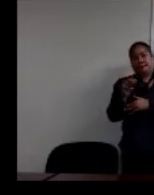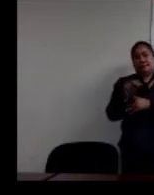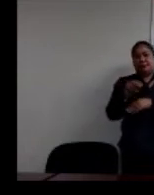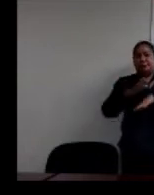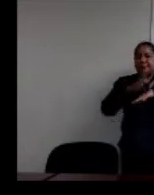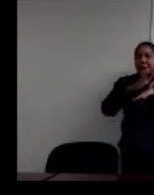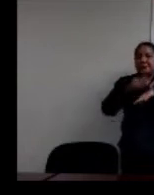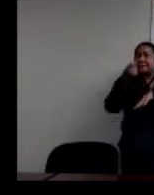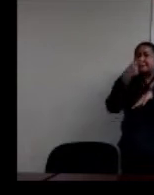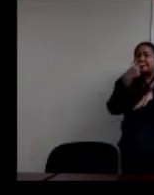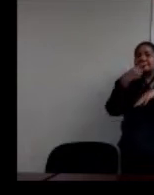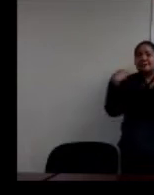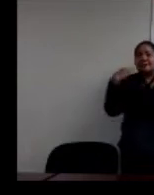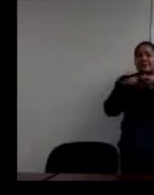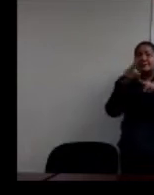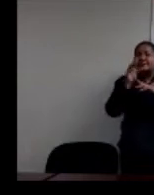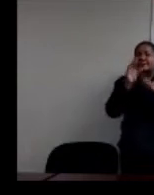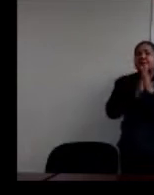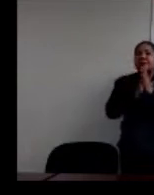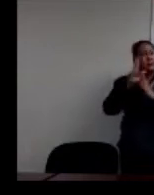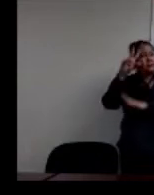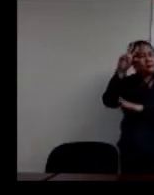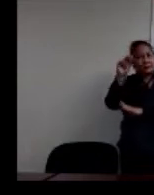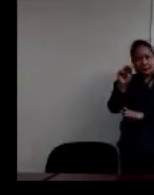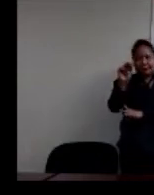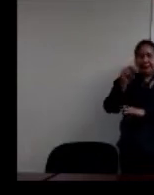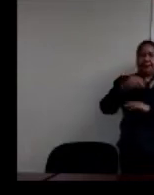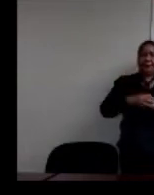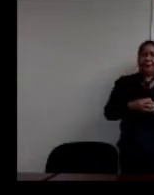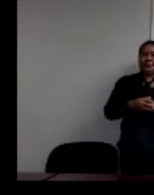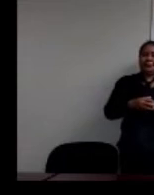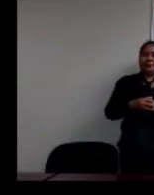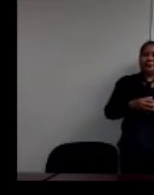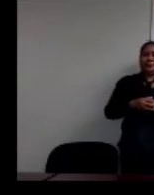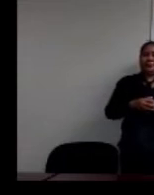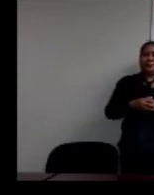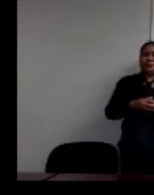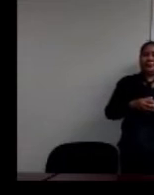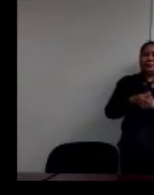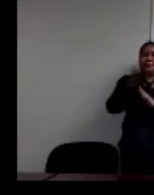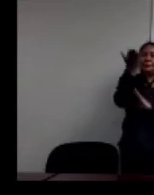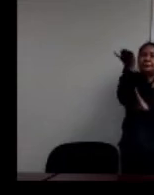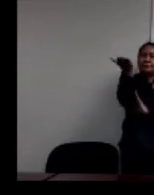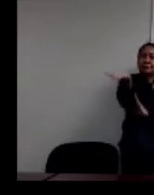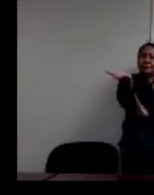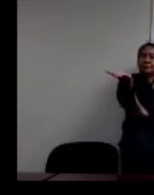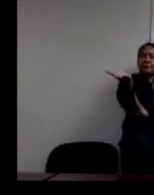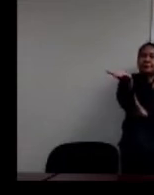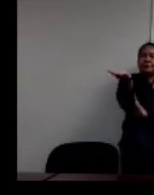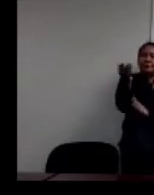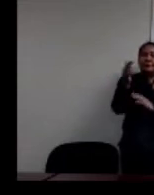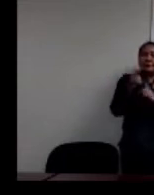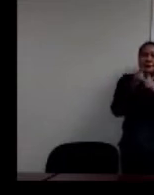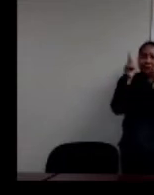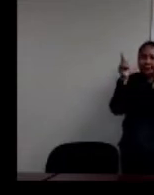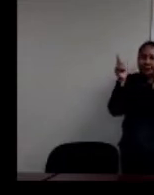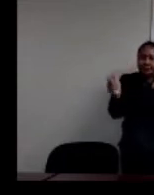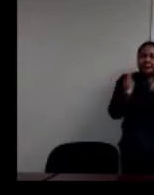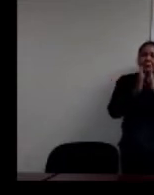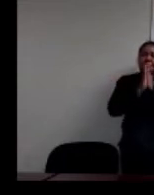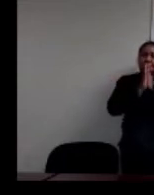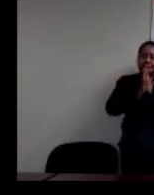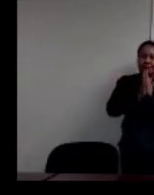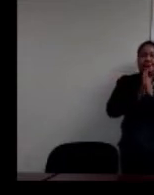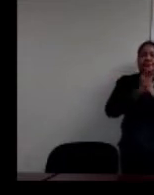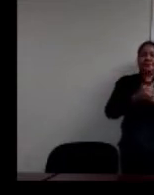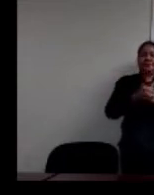No, así no se hace el manejo del medicamento. Esta va a ser una solicitud muy grande que le van a hacer los papás a